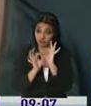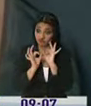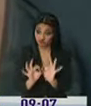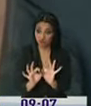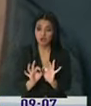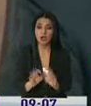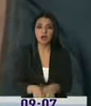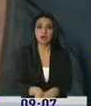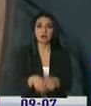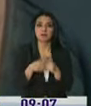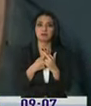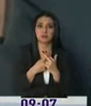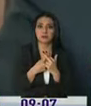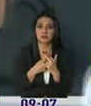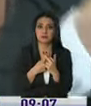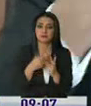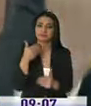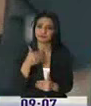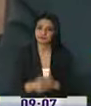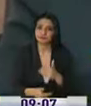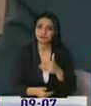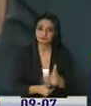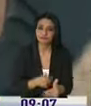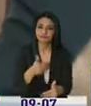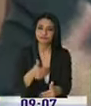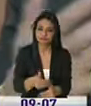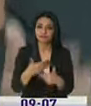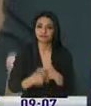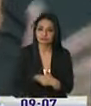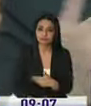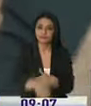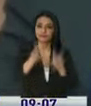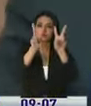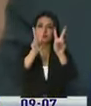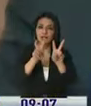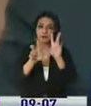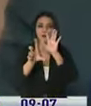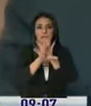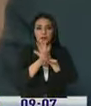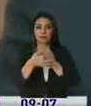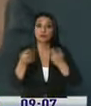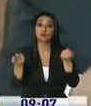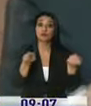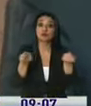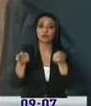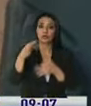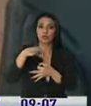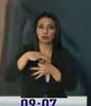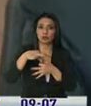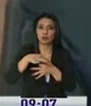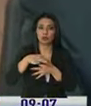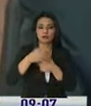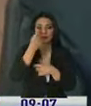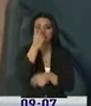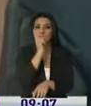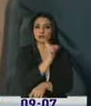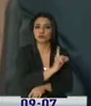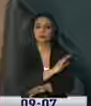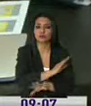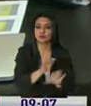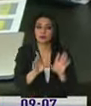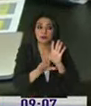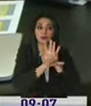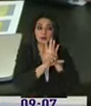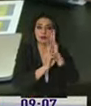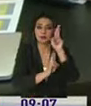nosotros activamos todo el andamiaje de la jurisdicción contencioso electoral y emitimos la resolución apegado a